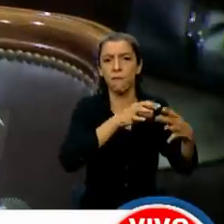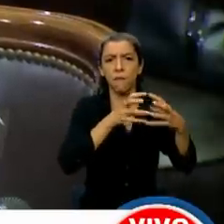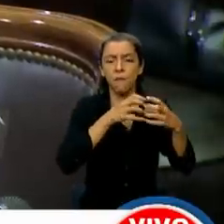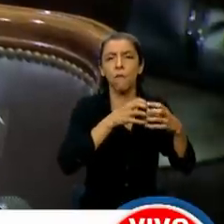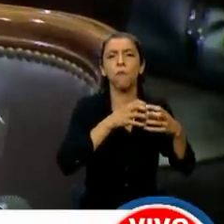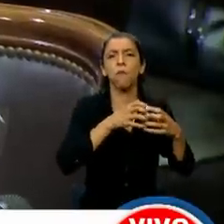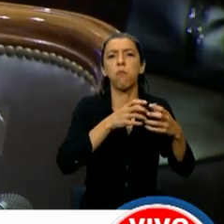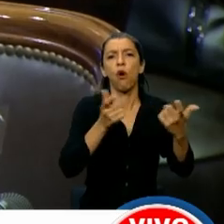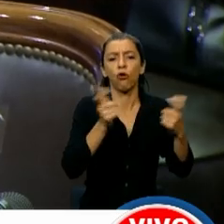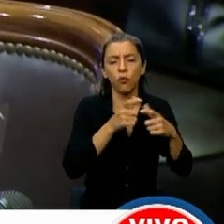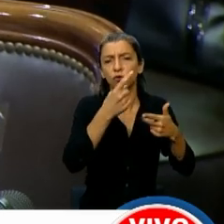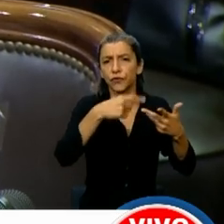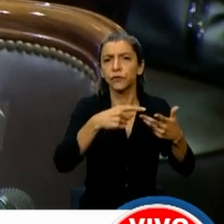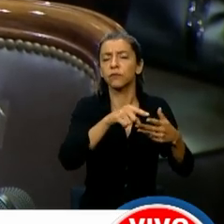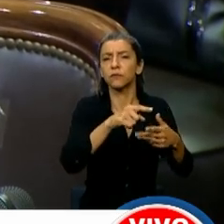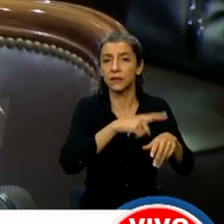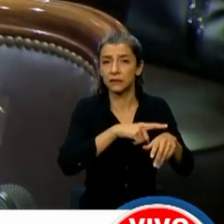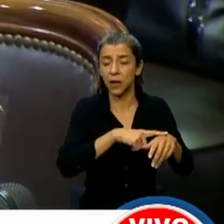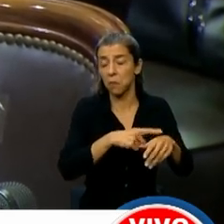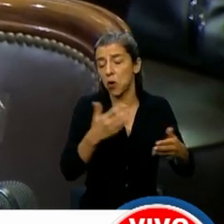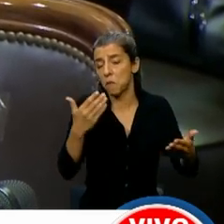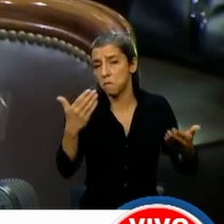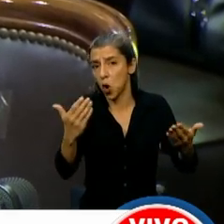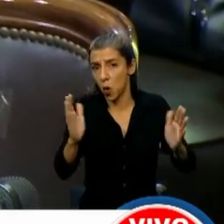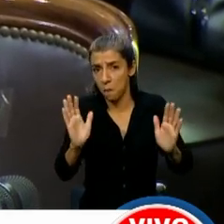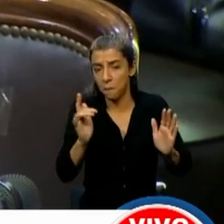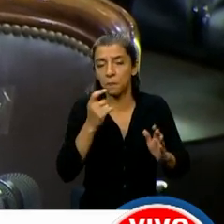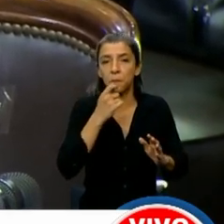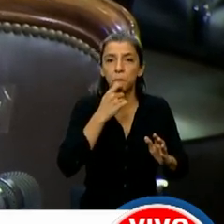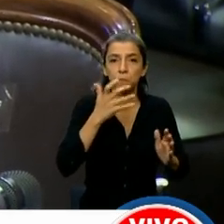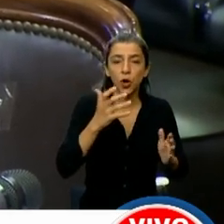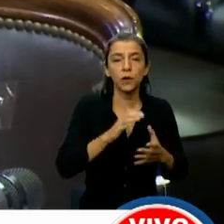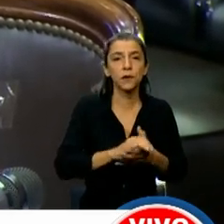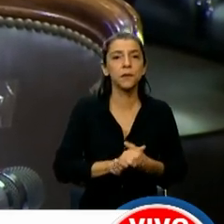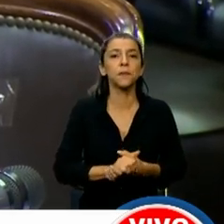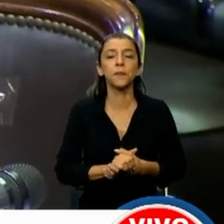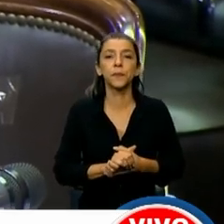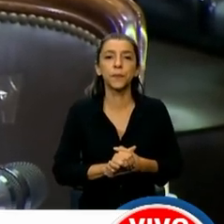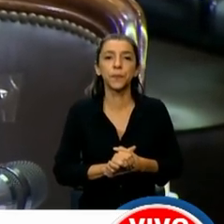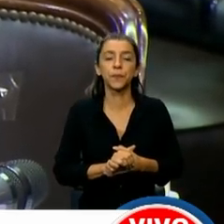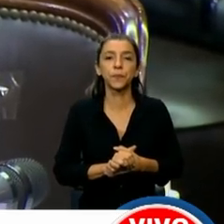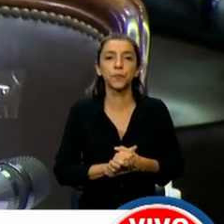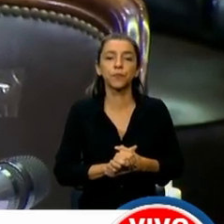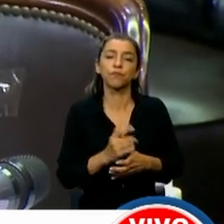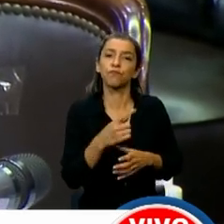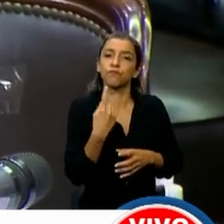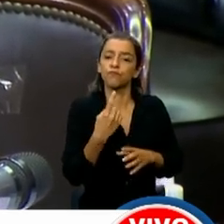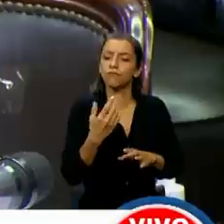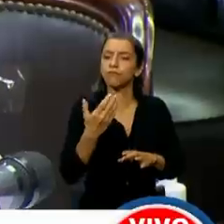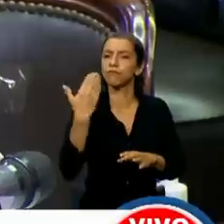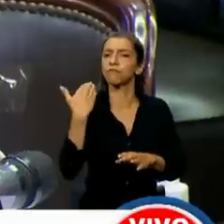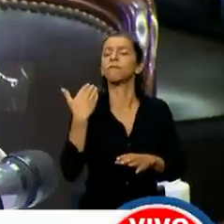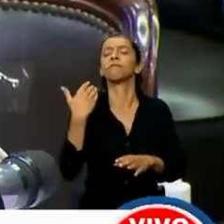congreso por ejemplo cuando tuvimos la necesidad de generar